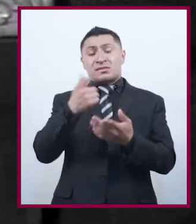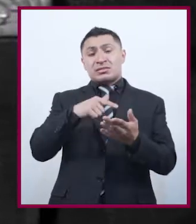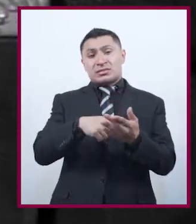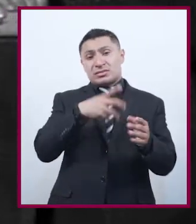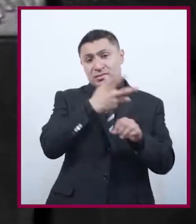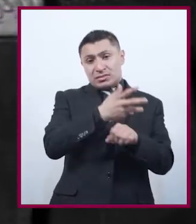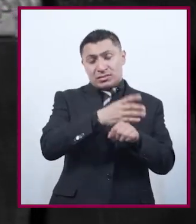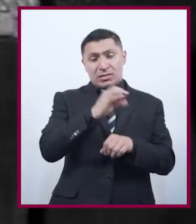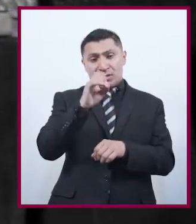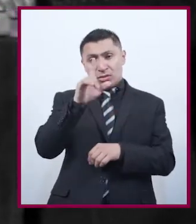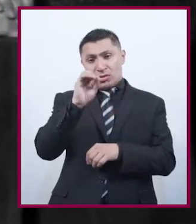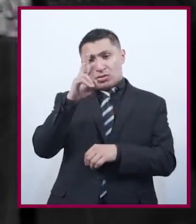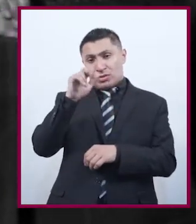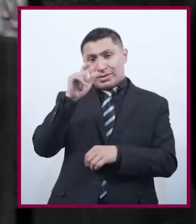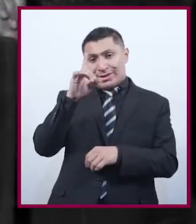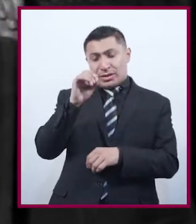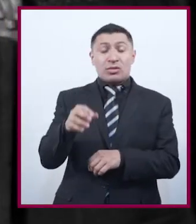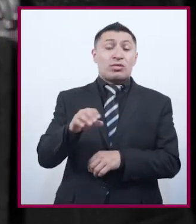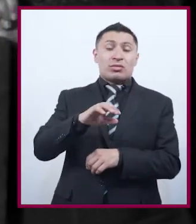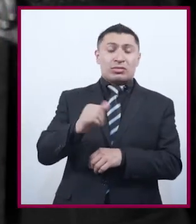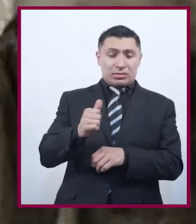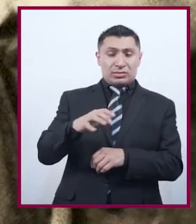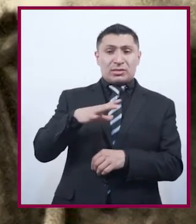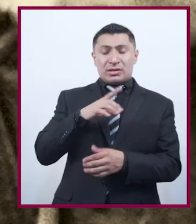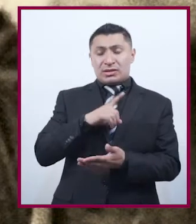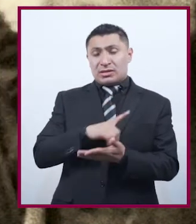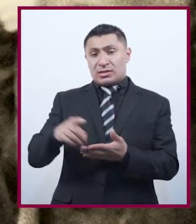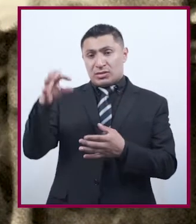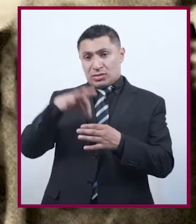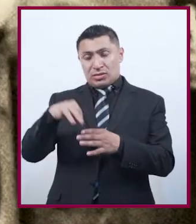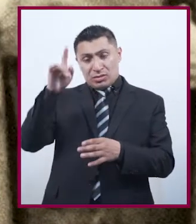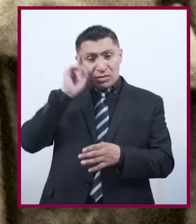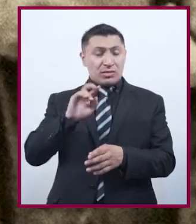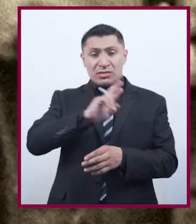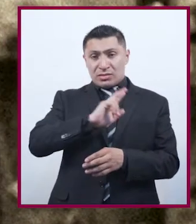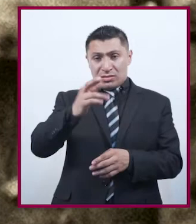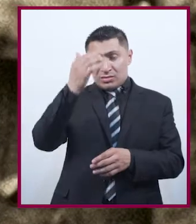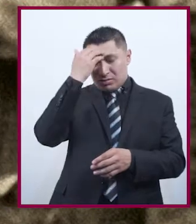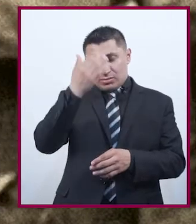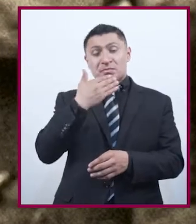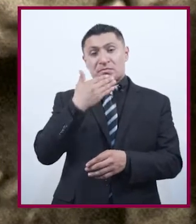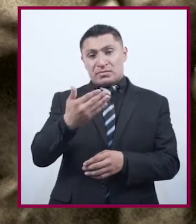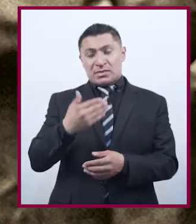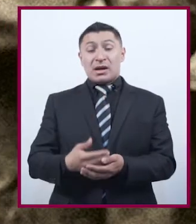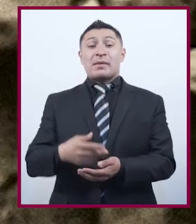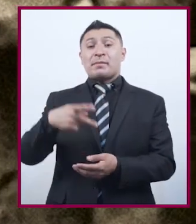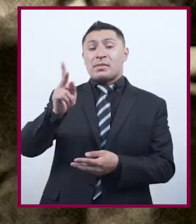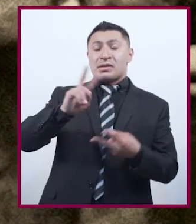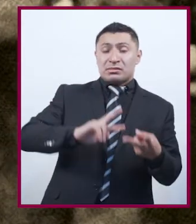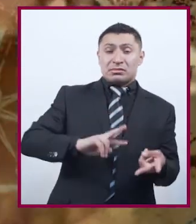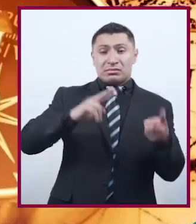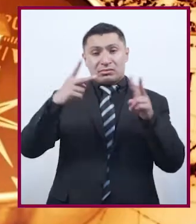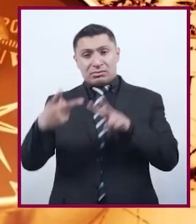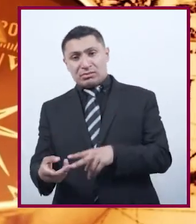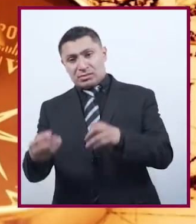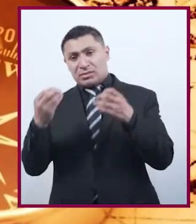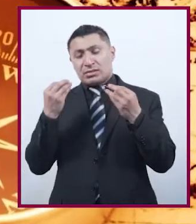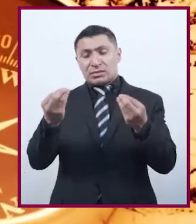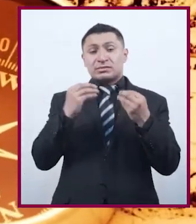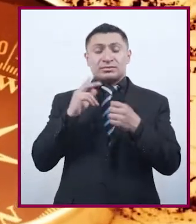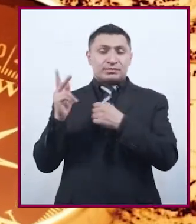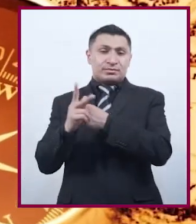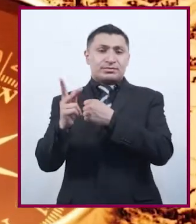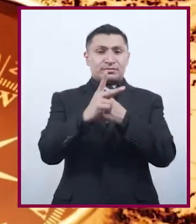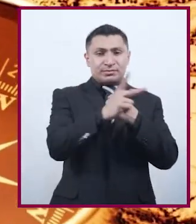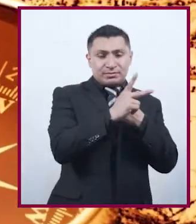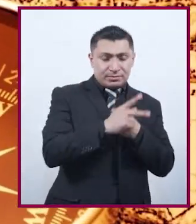regiones de Estados Unidos, como Colorado o Wyoming, el derecho al voto femenino era reconocido. Por el contrario,